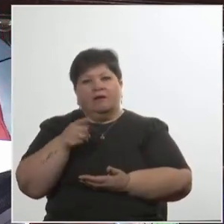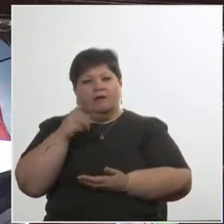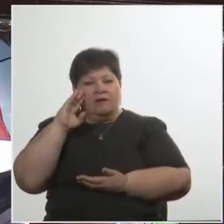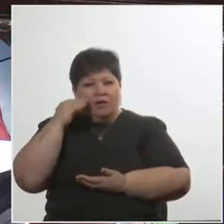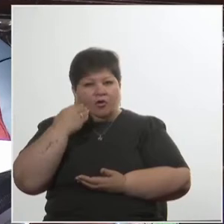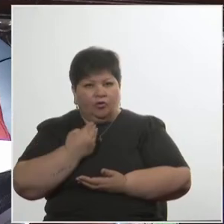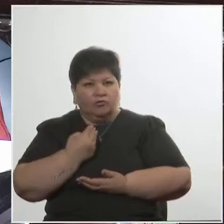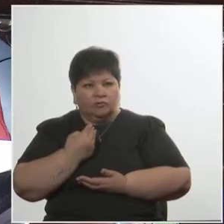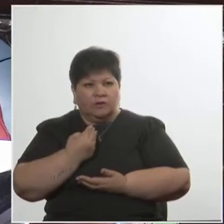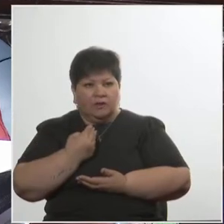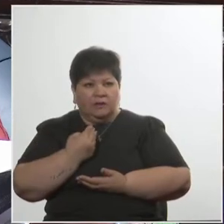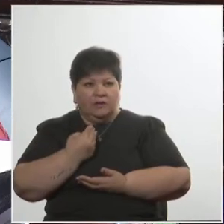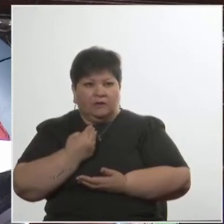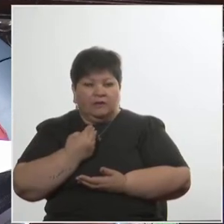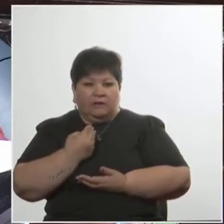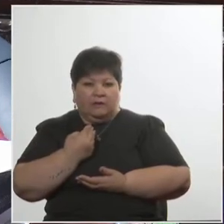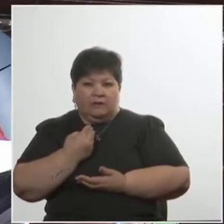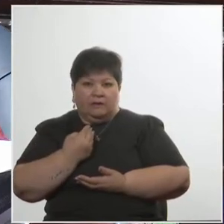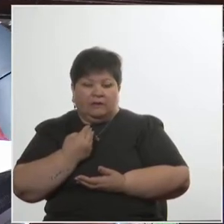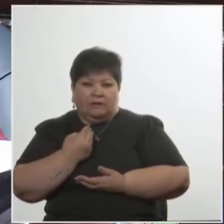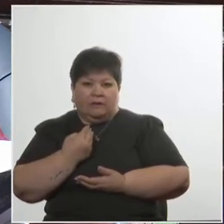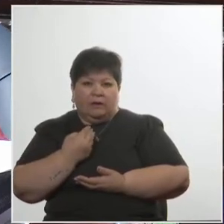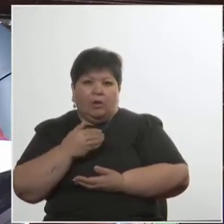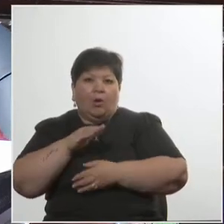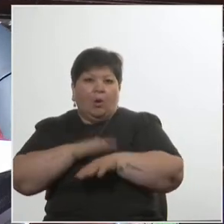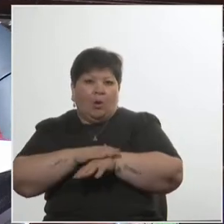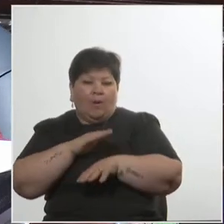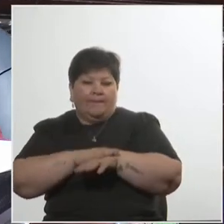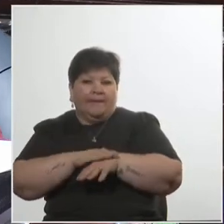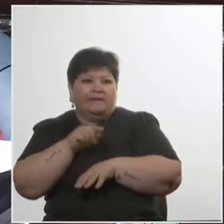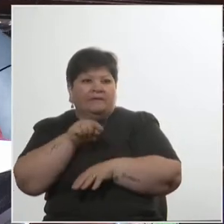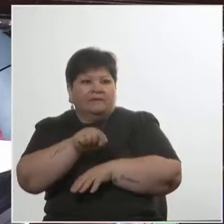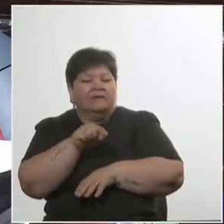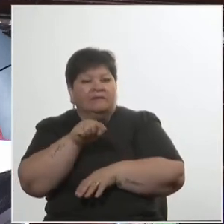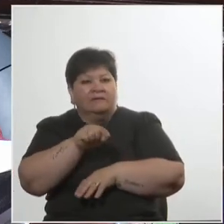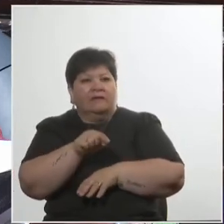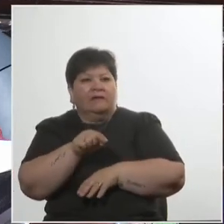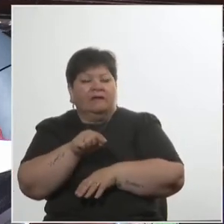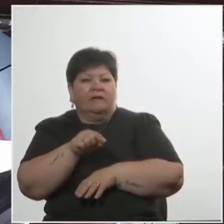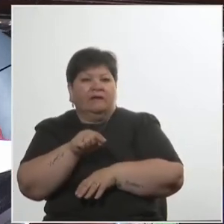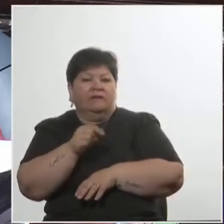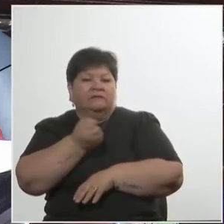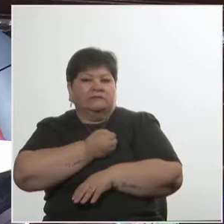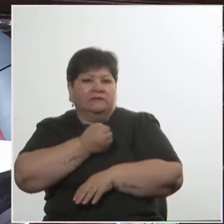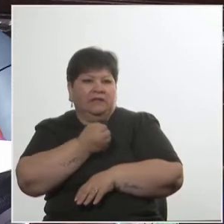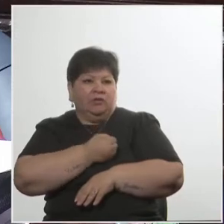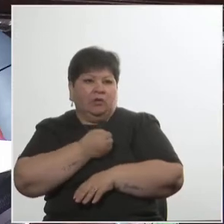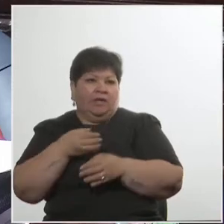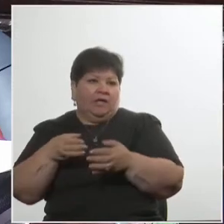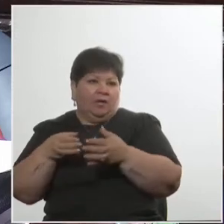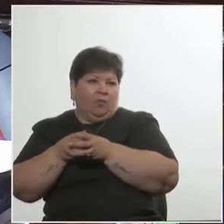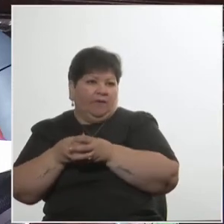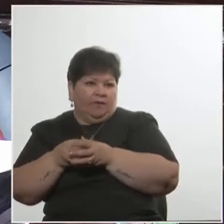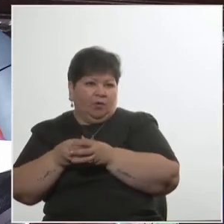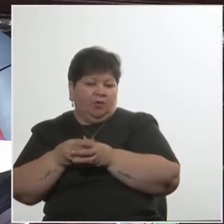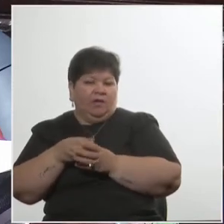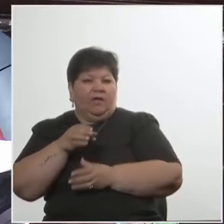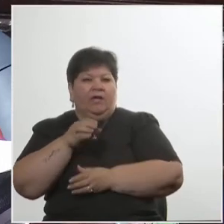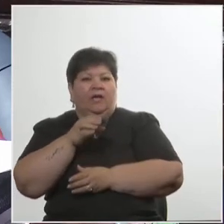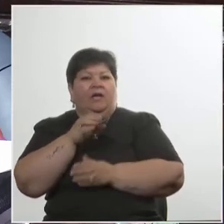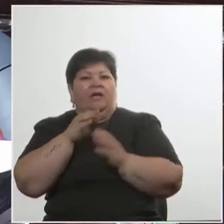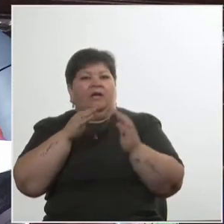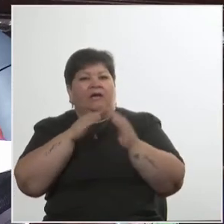que había sido parte del asesinato de de un escuadrón que yo llamaban este escuadrón casa